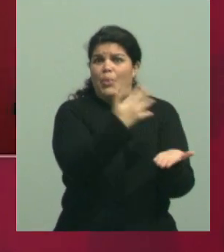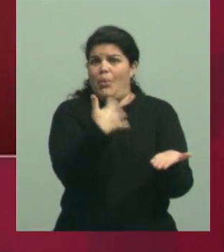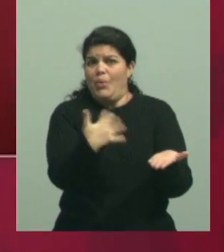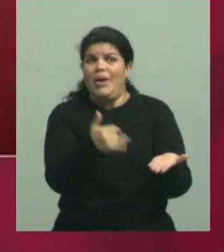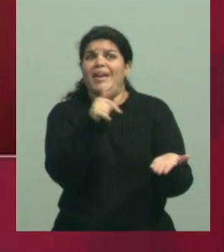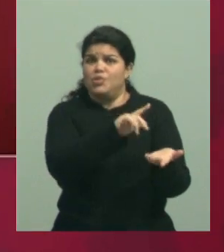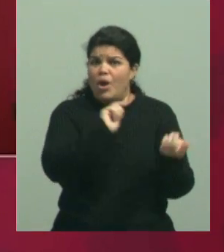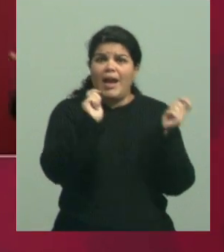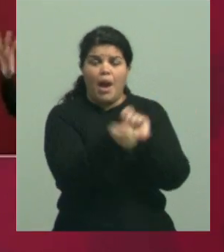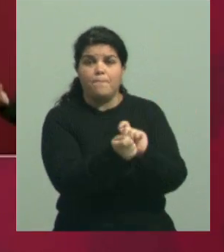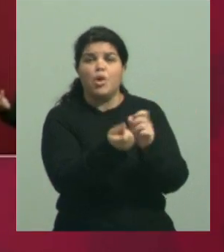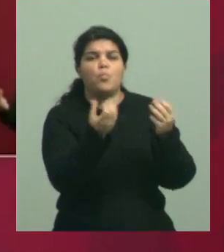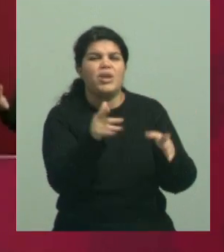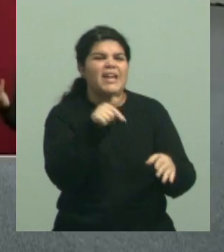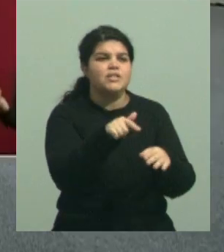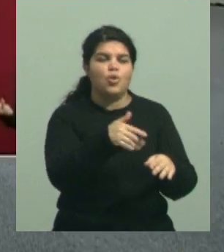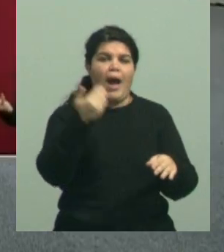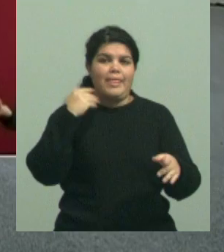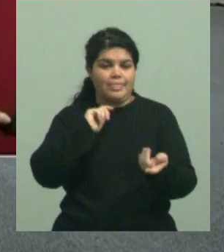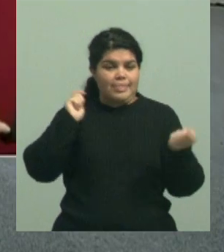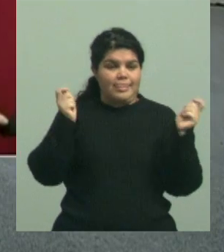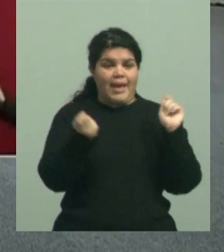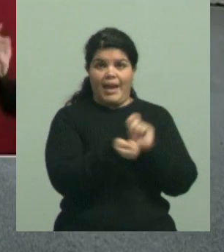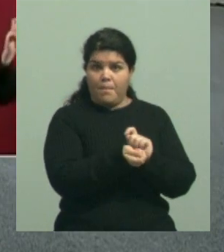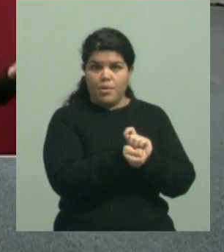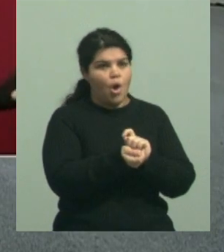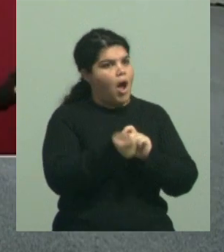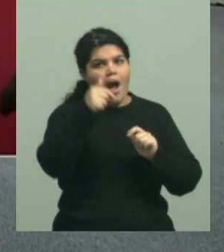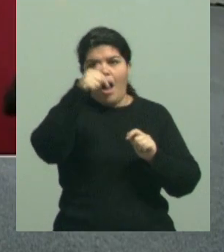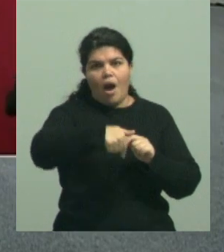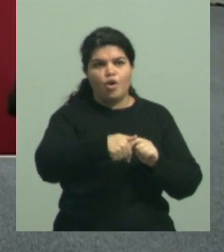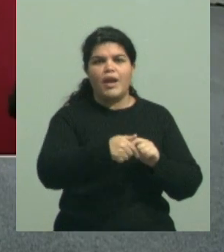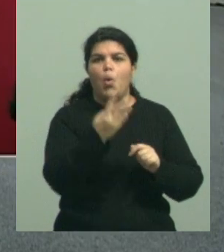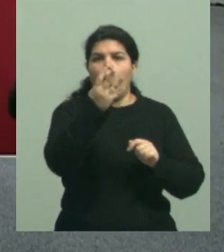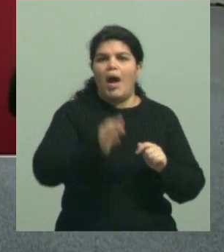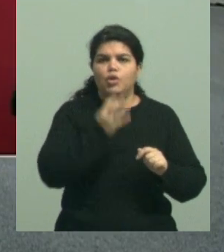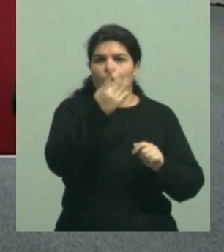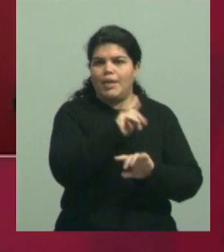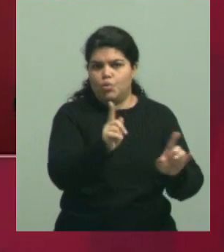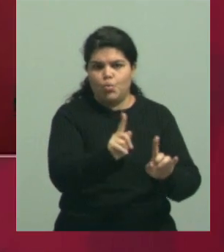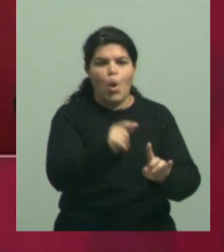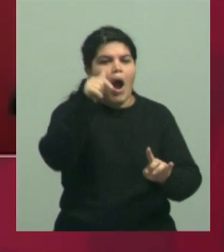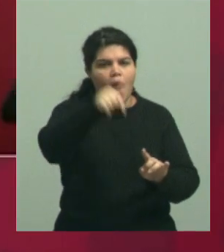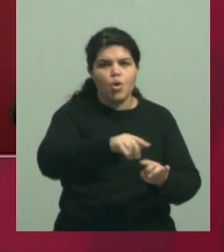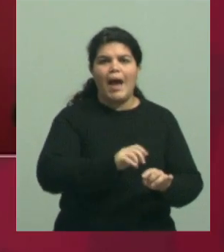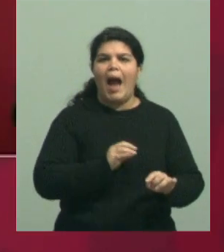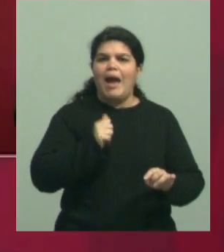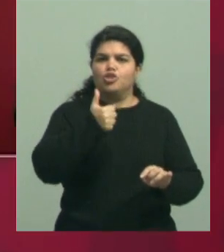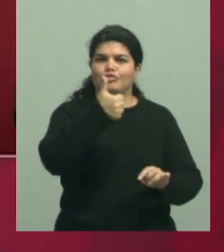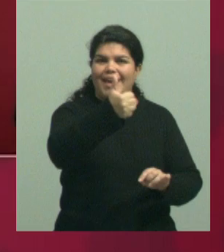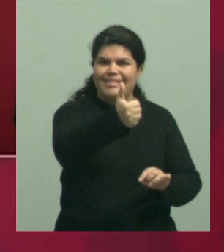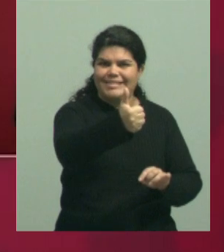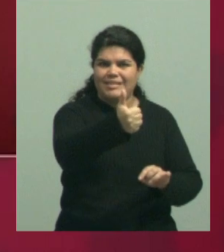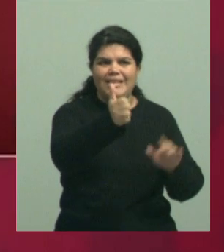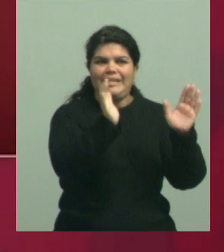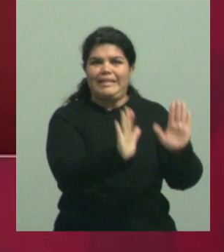a esta modificación concreta que se ha generado, y es ahí donde creo que también van a existir desafíos reales y concretos.